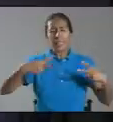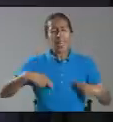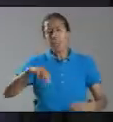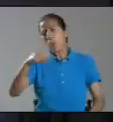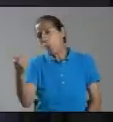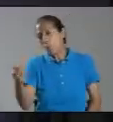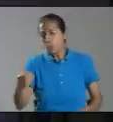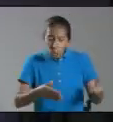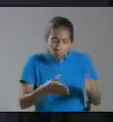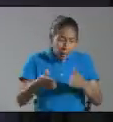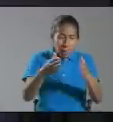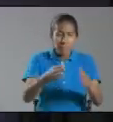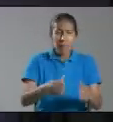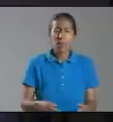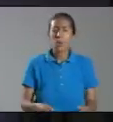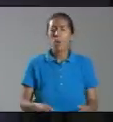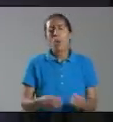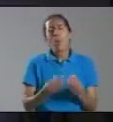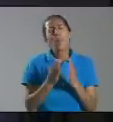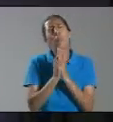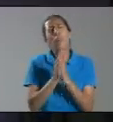favor, pasa esta copa de mí.